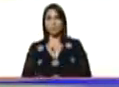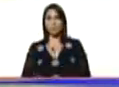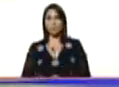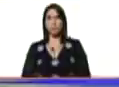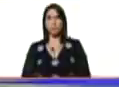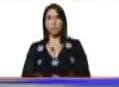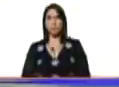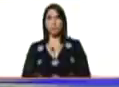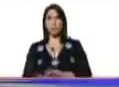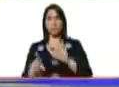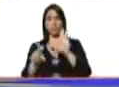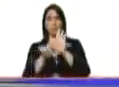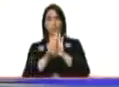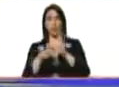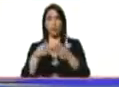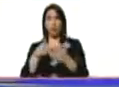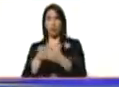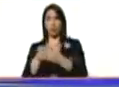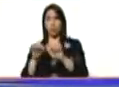de la ley antibloqueo,